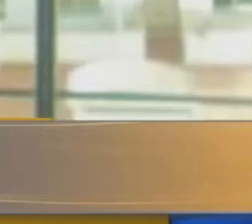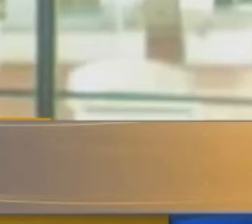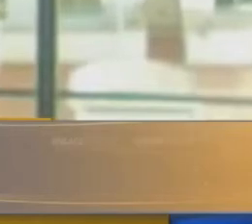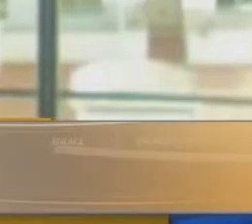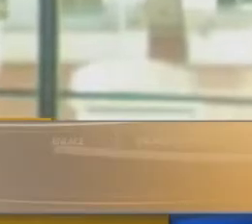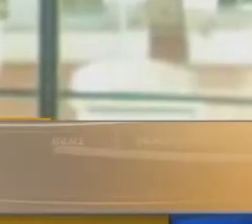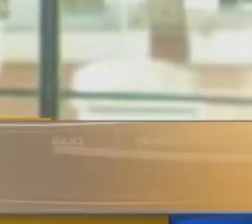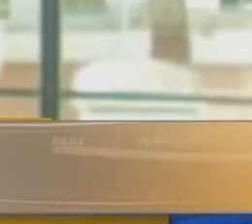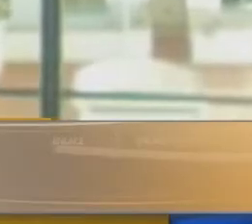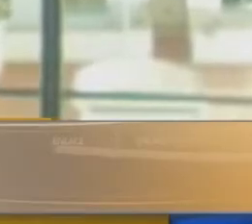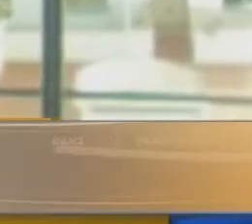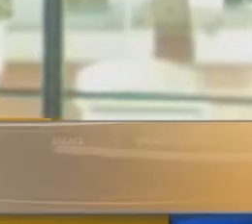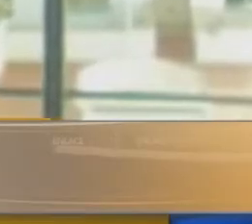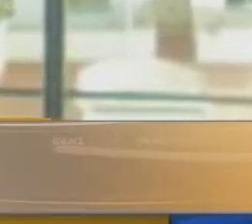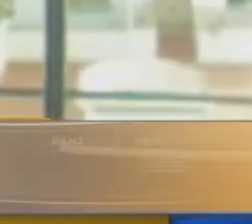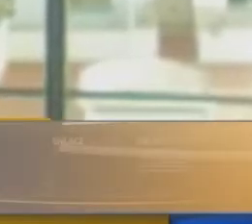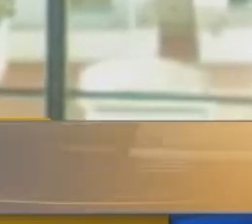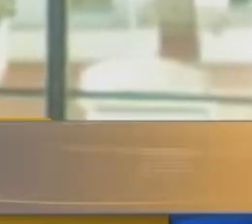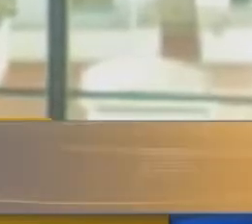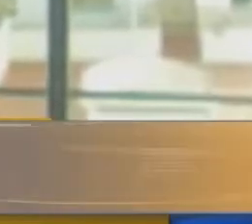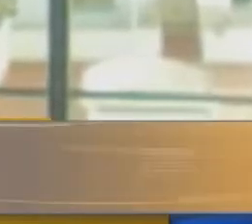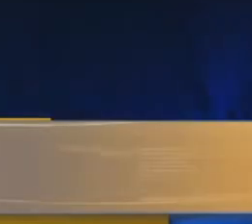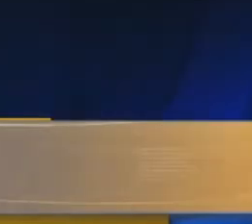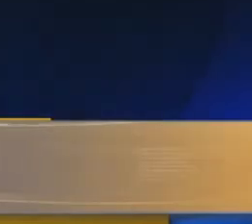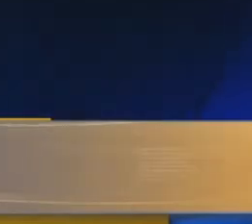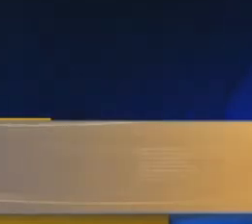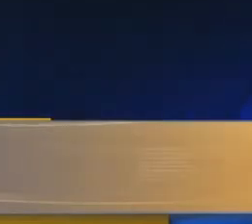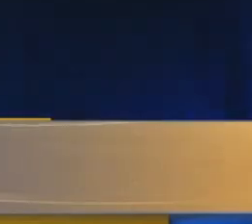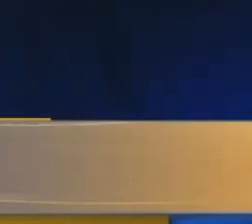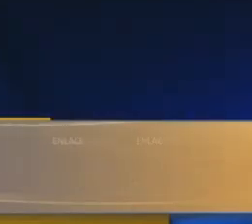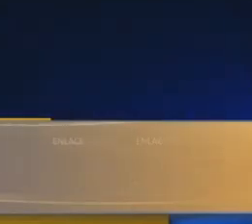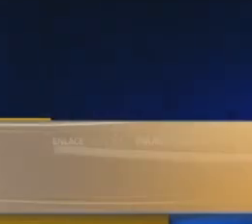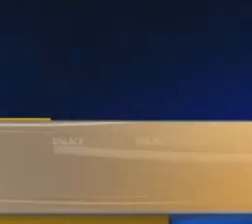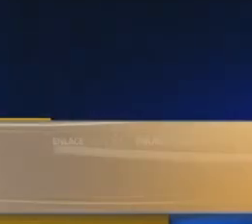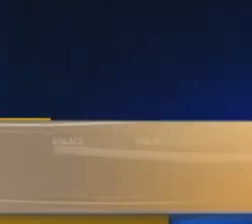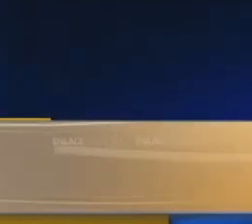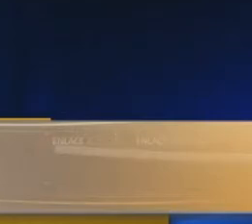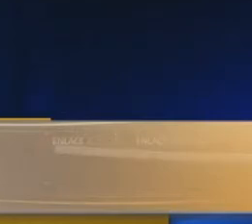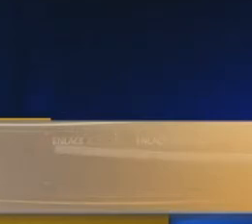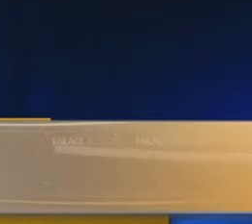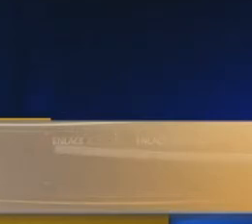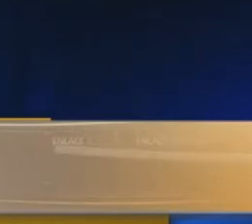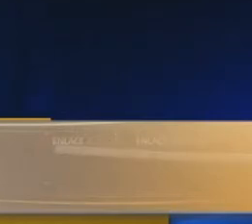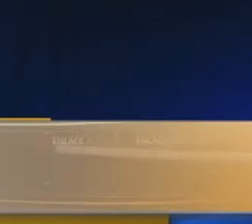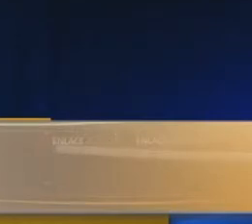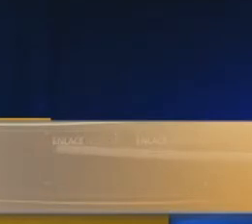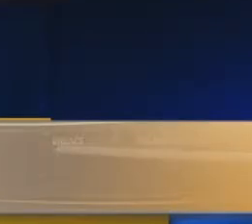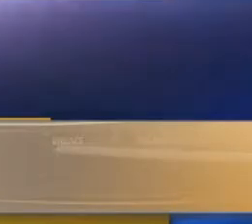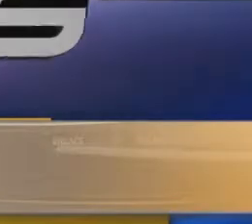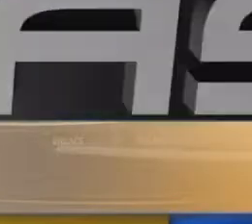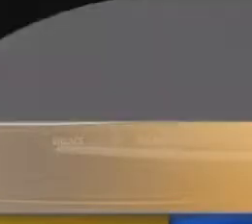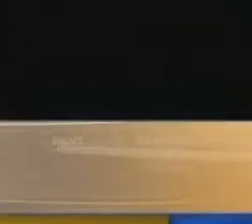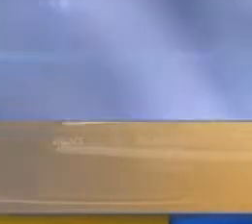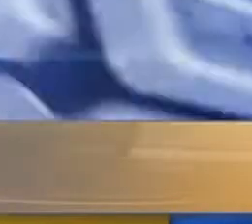cerebro. Los familiares aseguran que la EPS Café Salud no ha respetado su derecho a la salud, negándole los